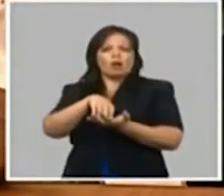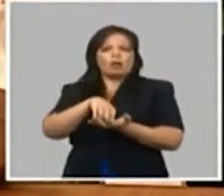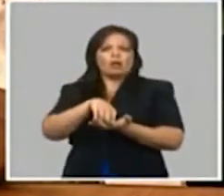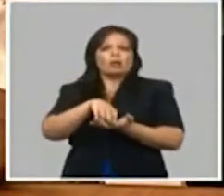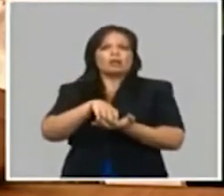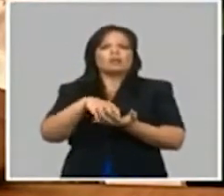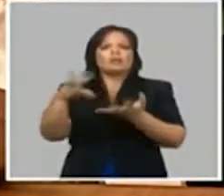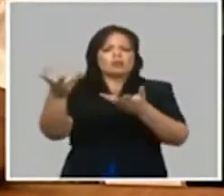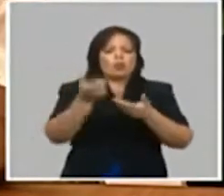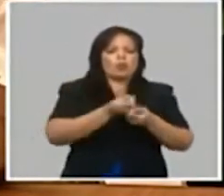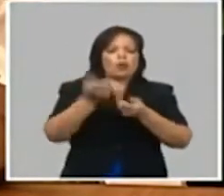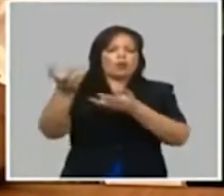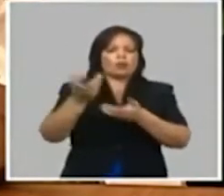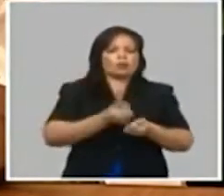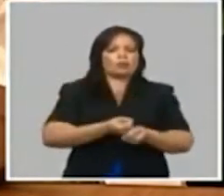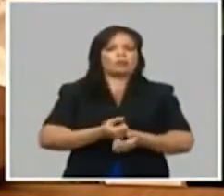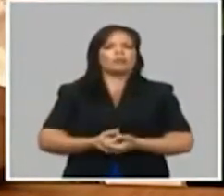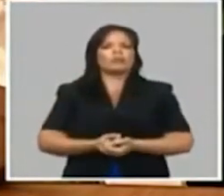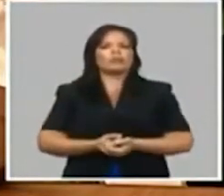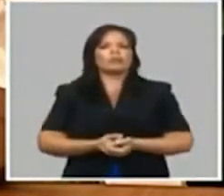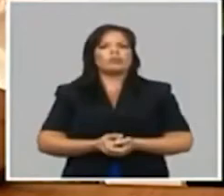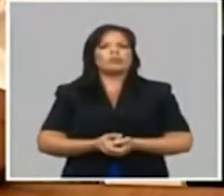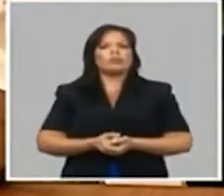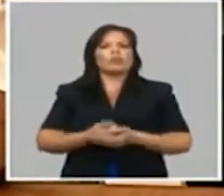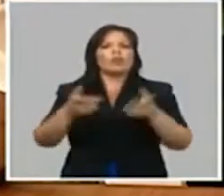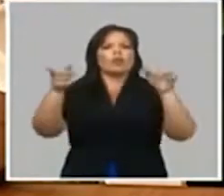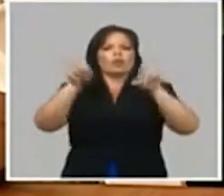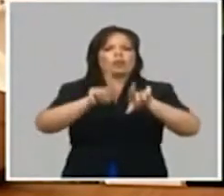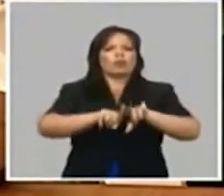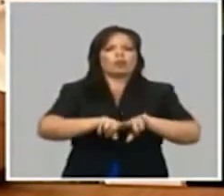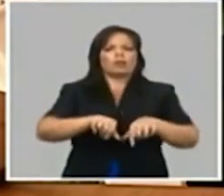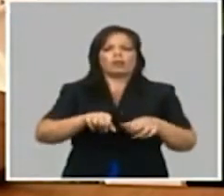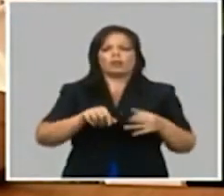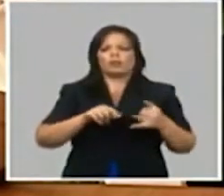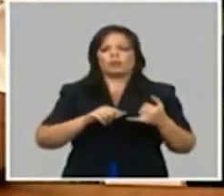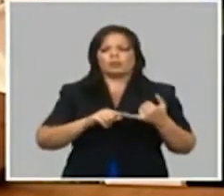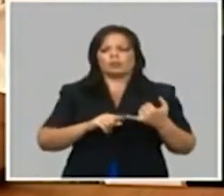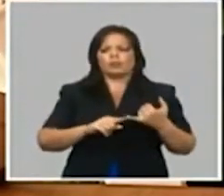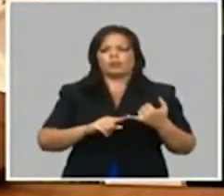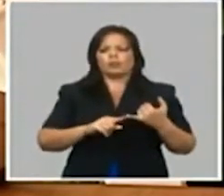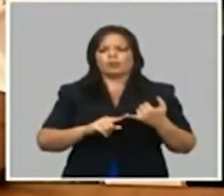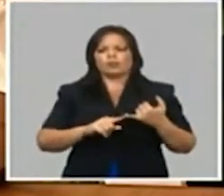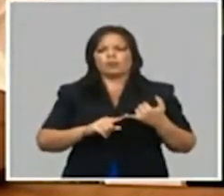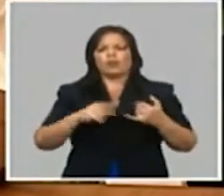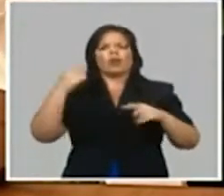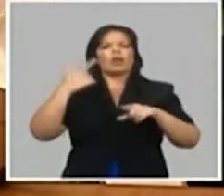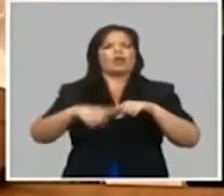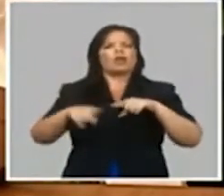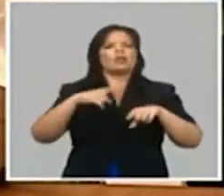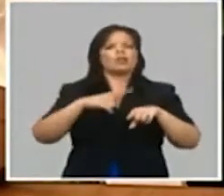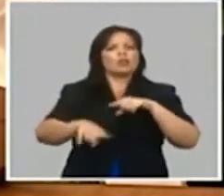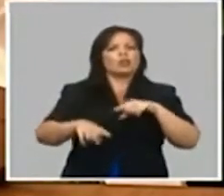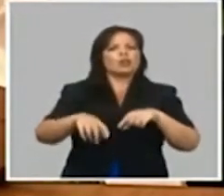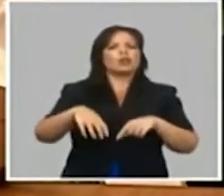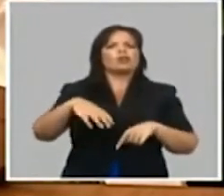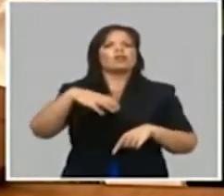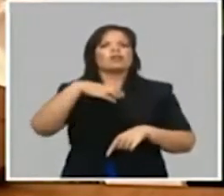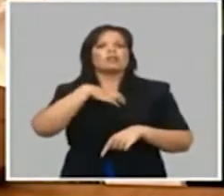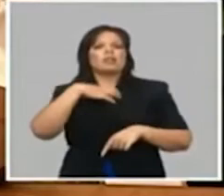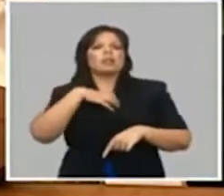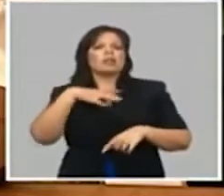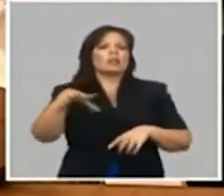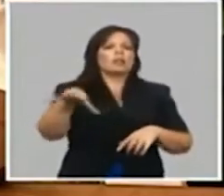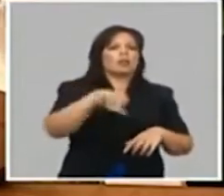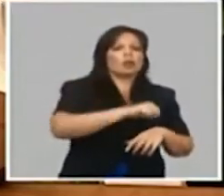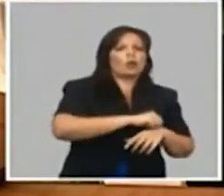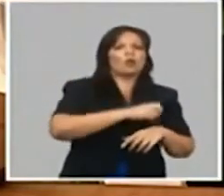Se va a despachar y las cargas que están en los aerovaraderos, las cargas que se despachan en presencia del destinatario de